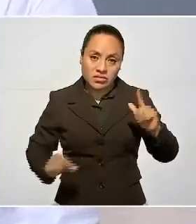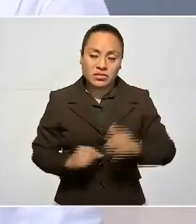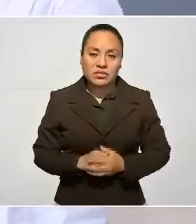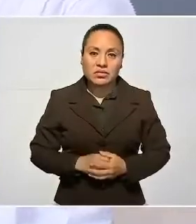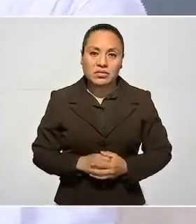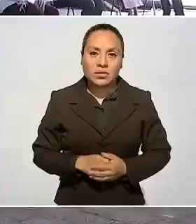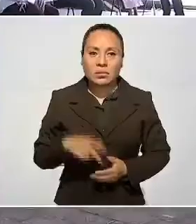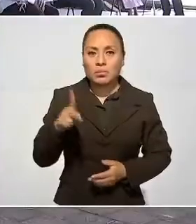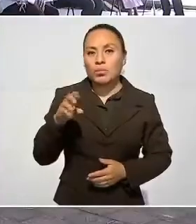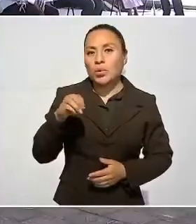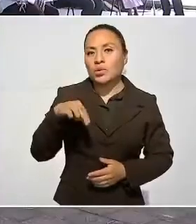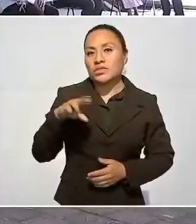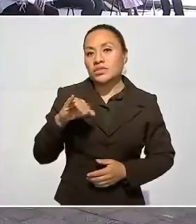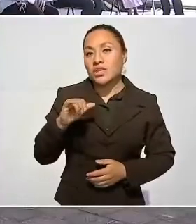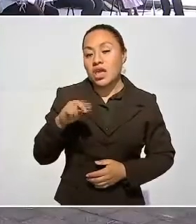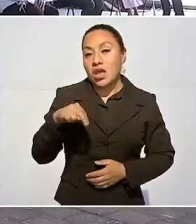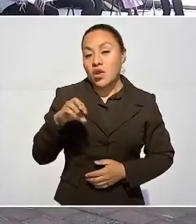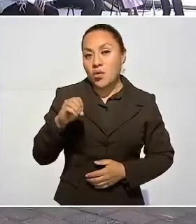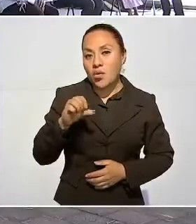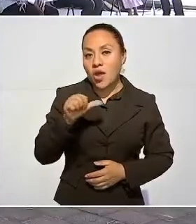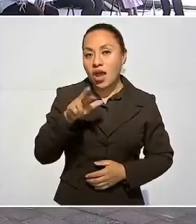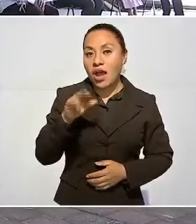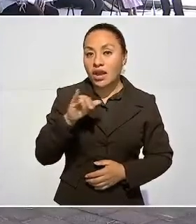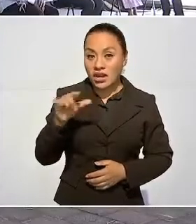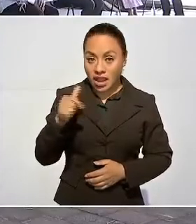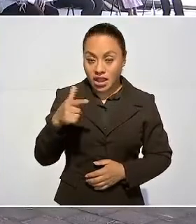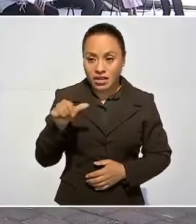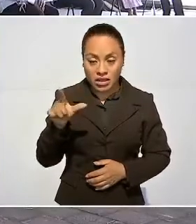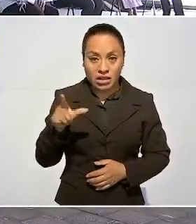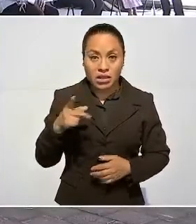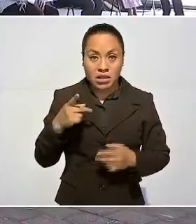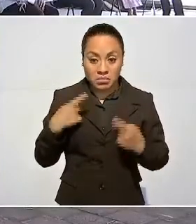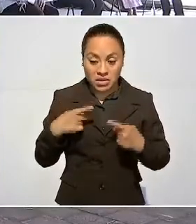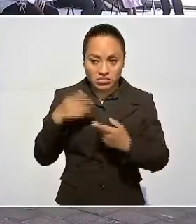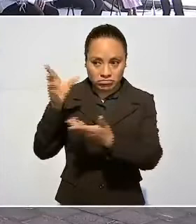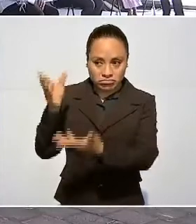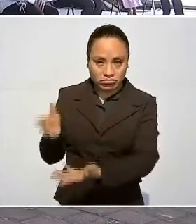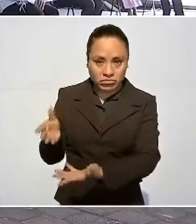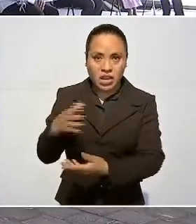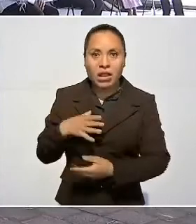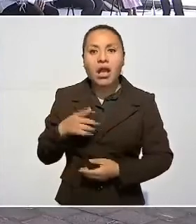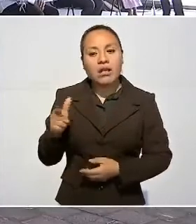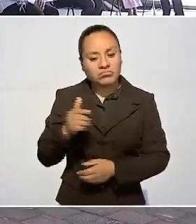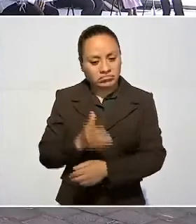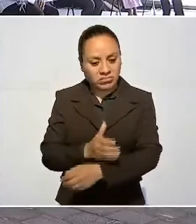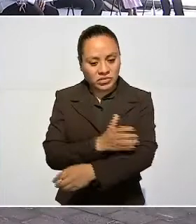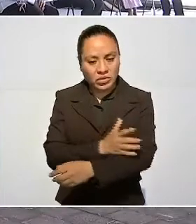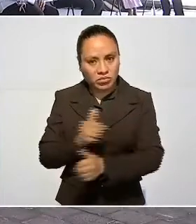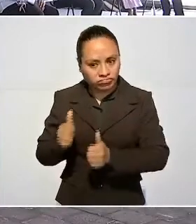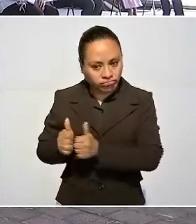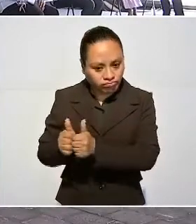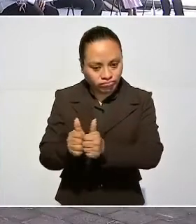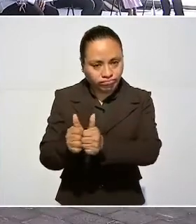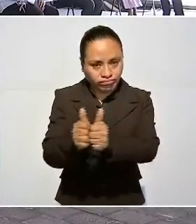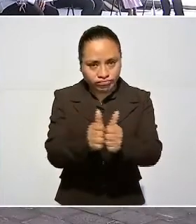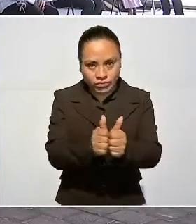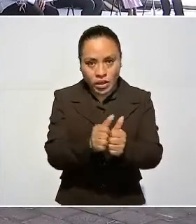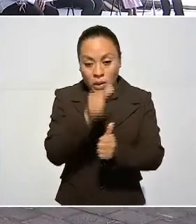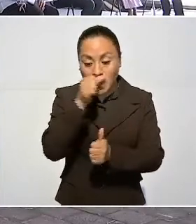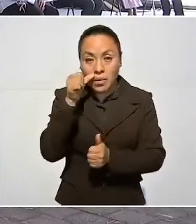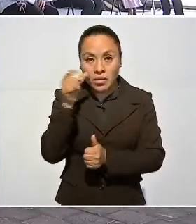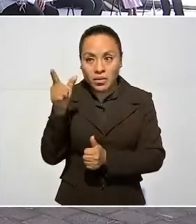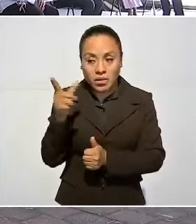Ponciano Arriaga, ese gran liberal que acompañó a Juárez en el exilio, uno de los padres de